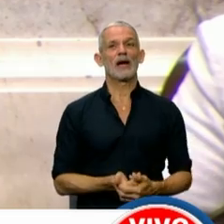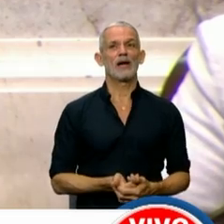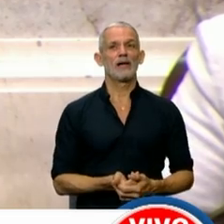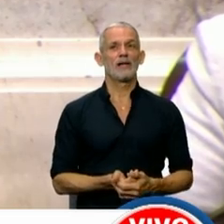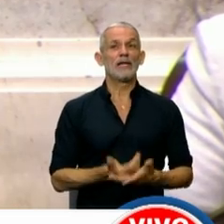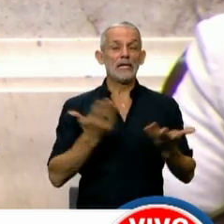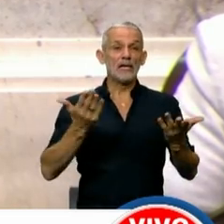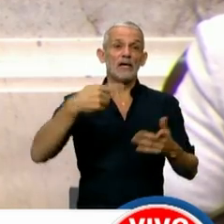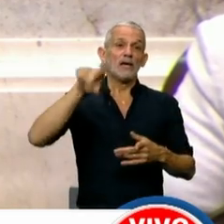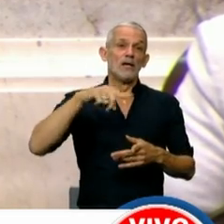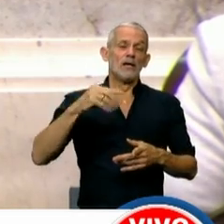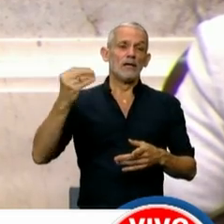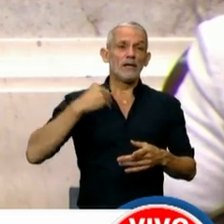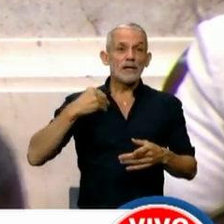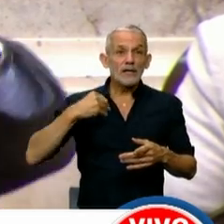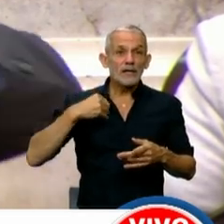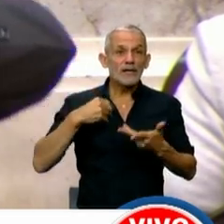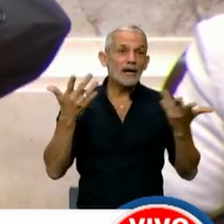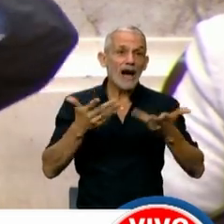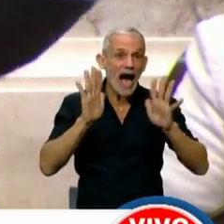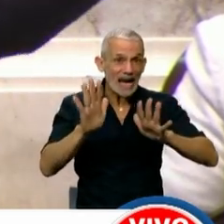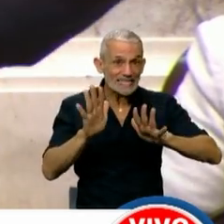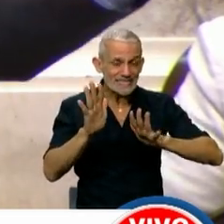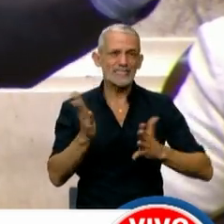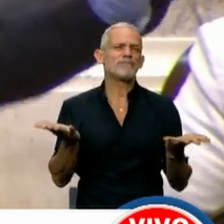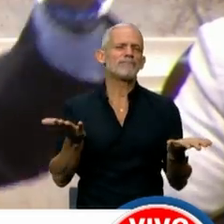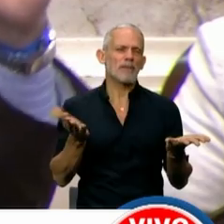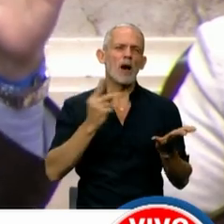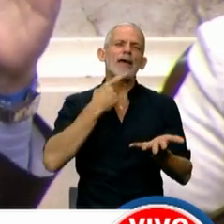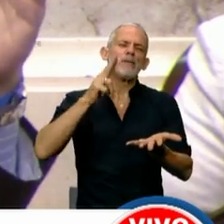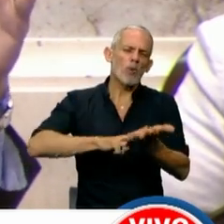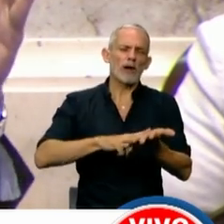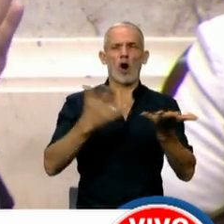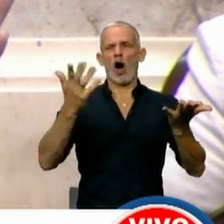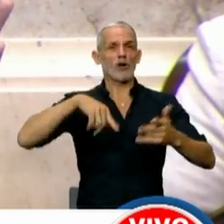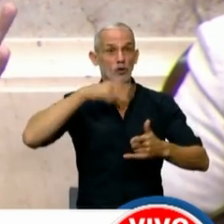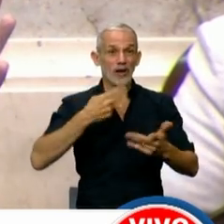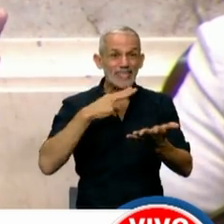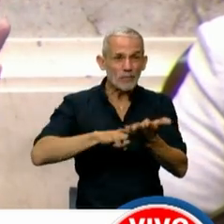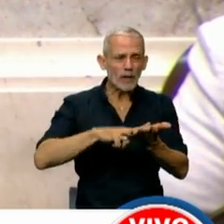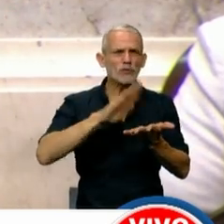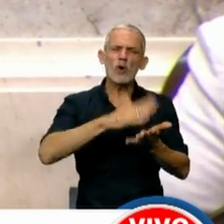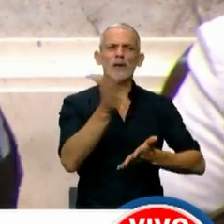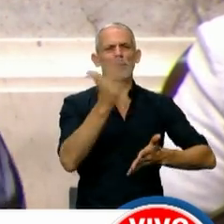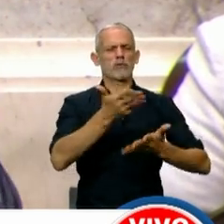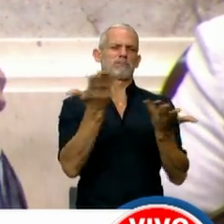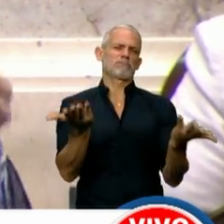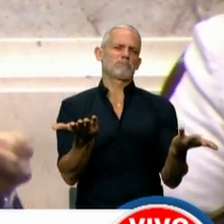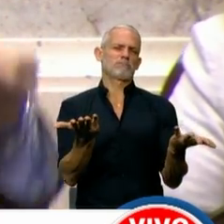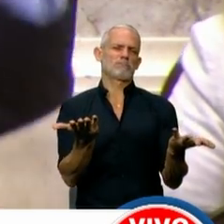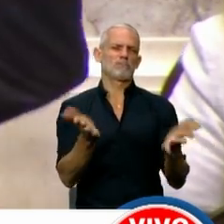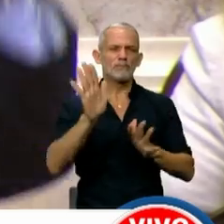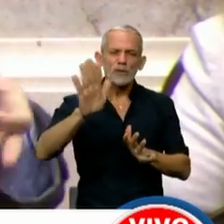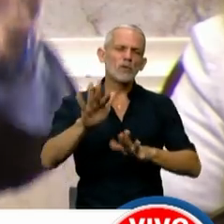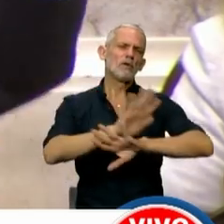cuando no vienen con estas cuestiones de que vamos a poner impuestos a la actividad productiva señores